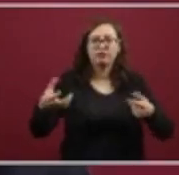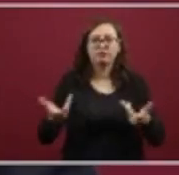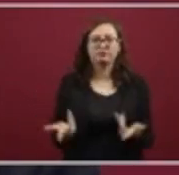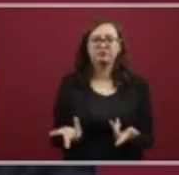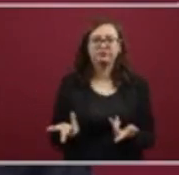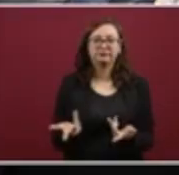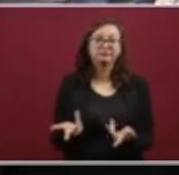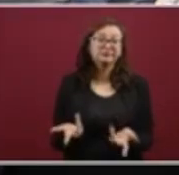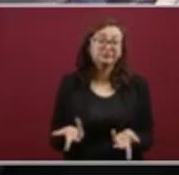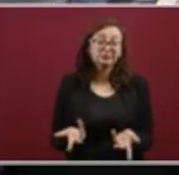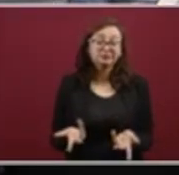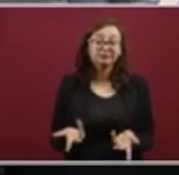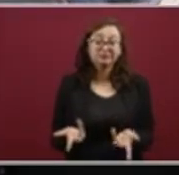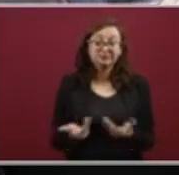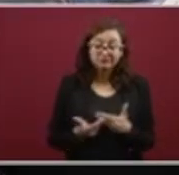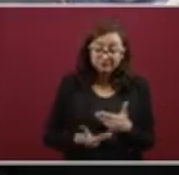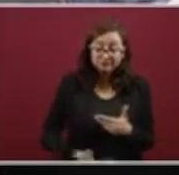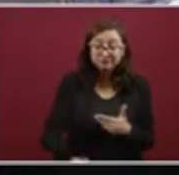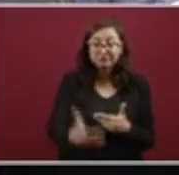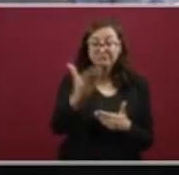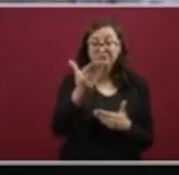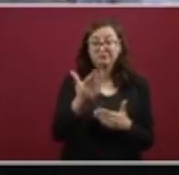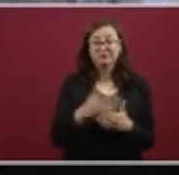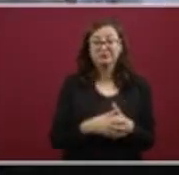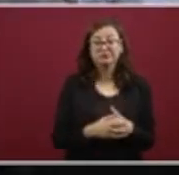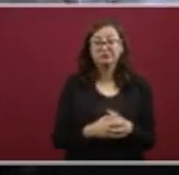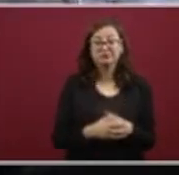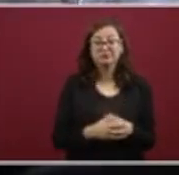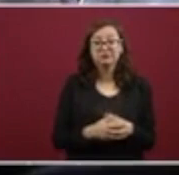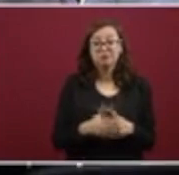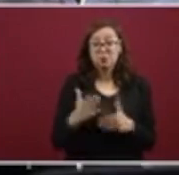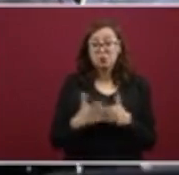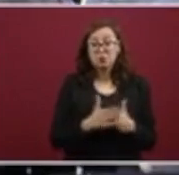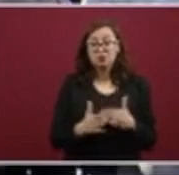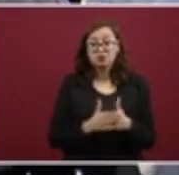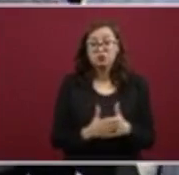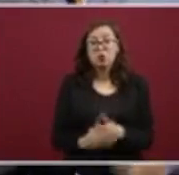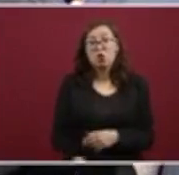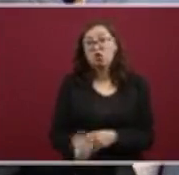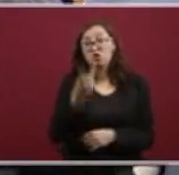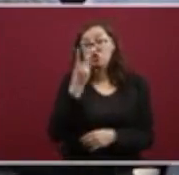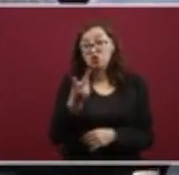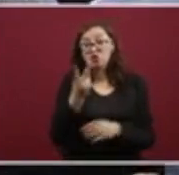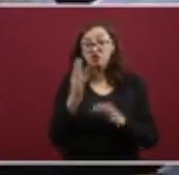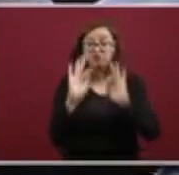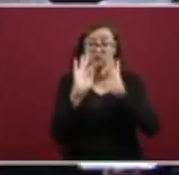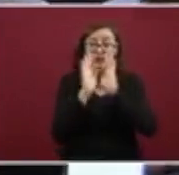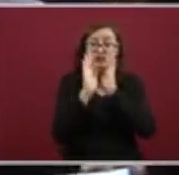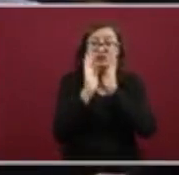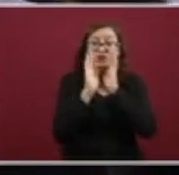Entonces, van a haber dos maneras de darle